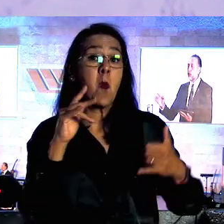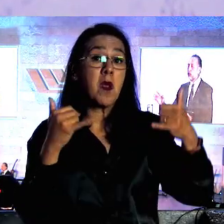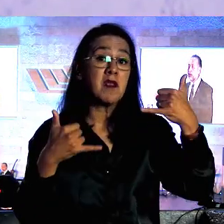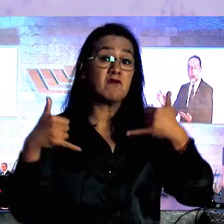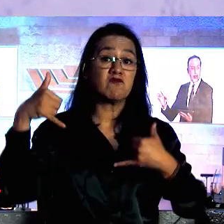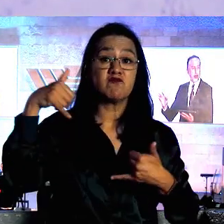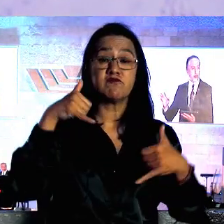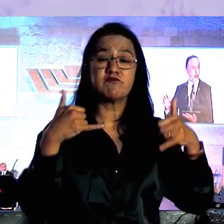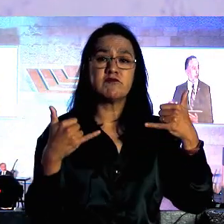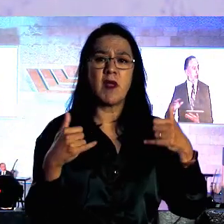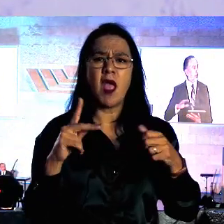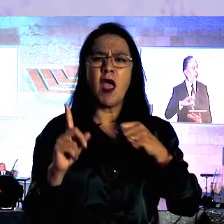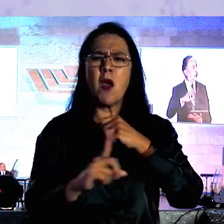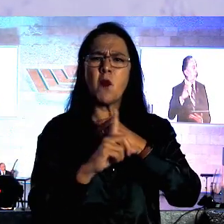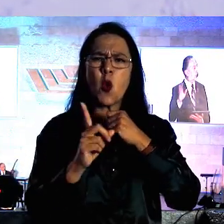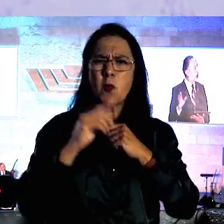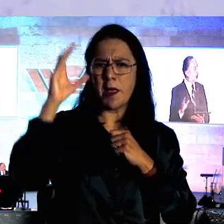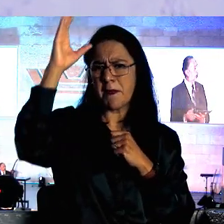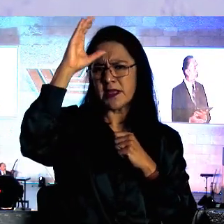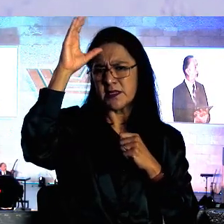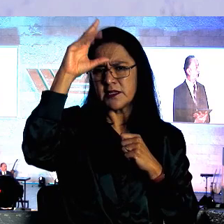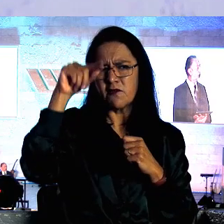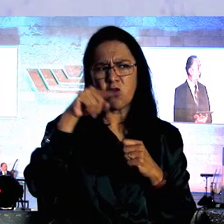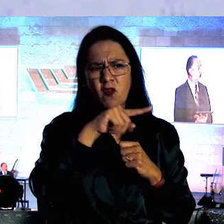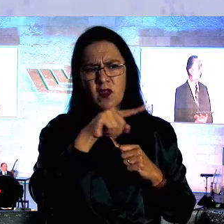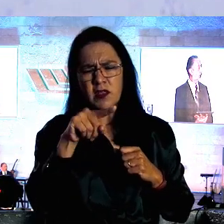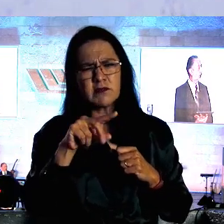problema no es los científicos los científicos hacen su chamba